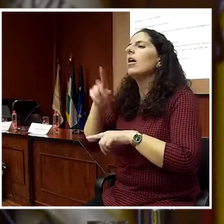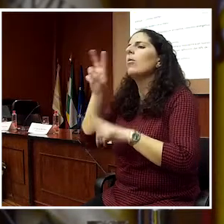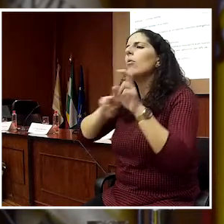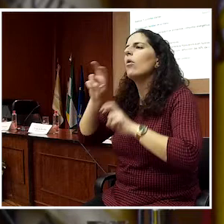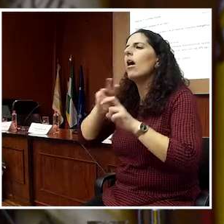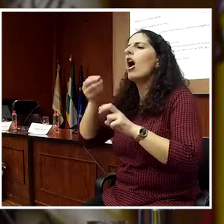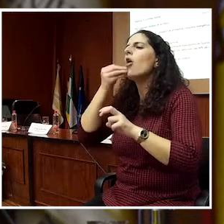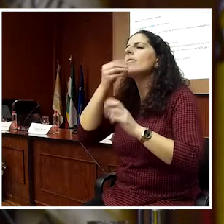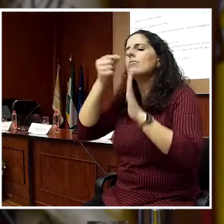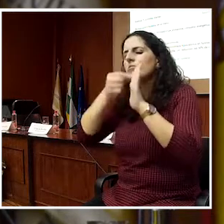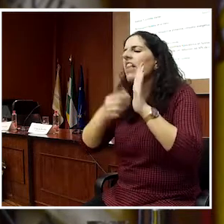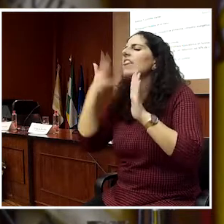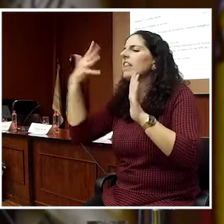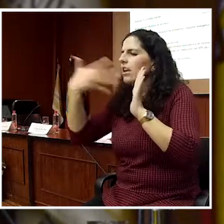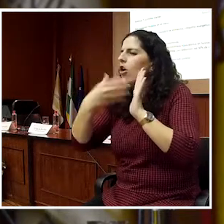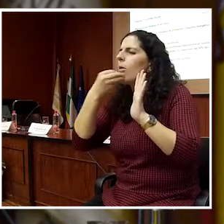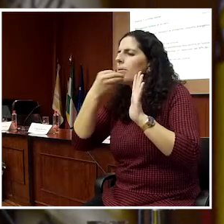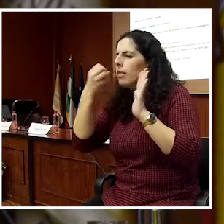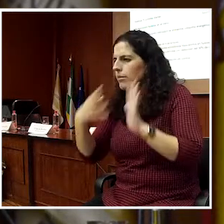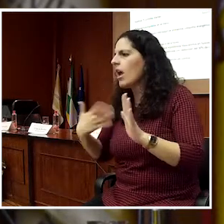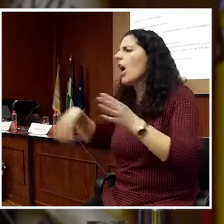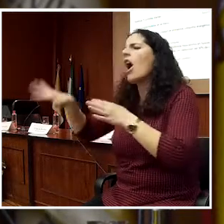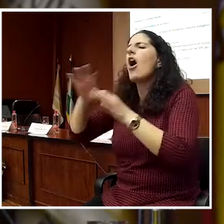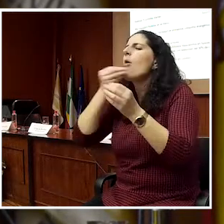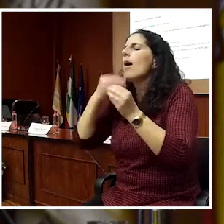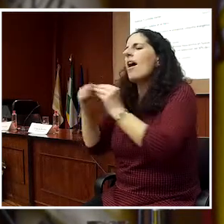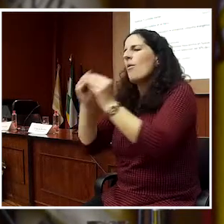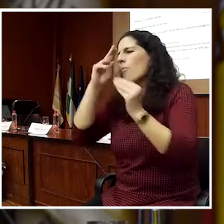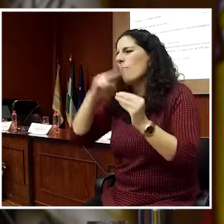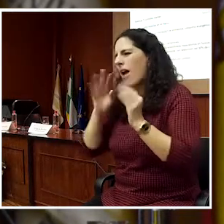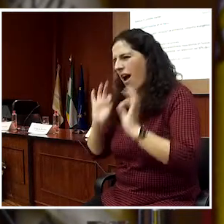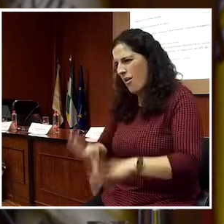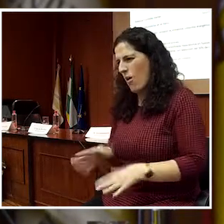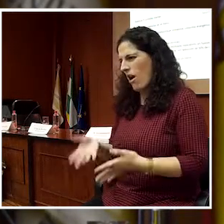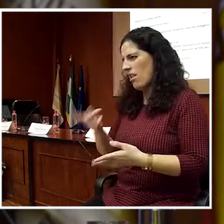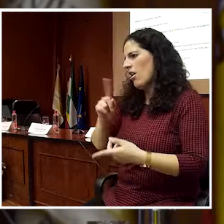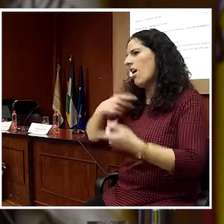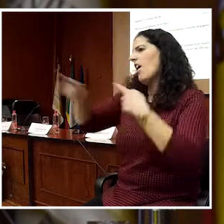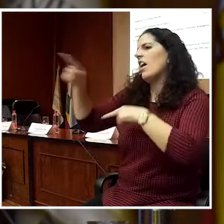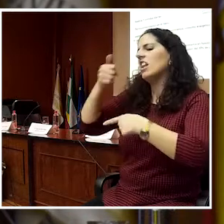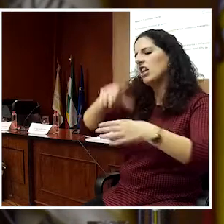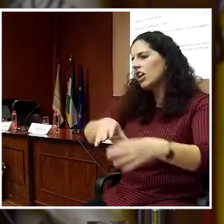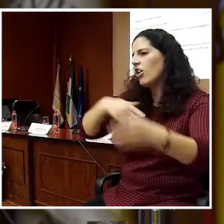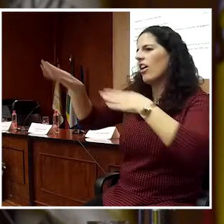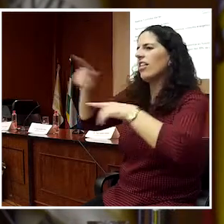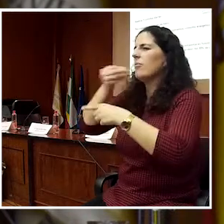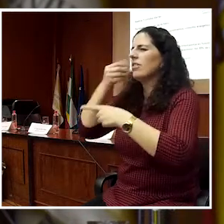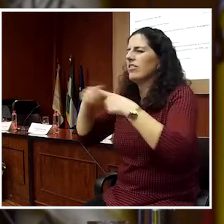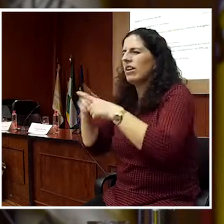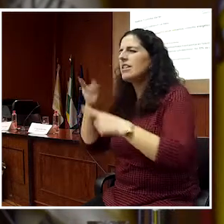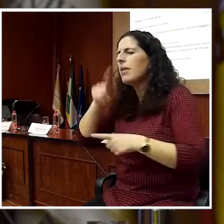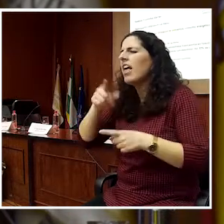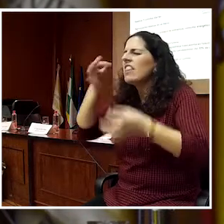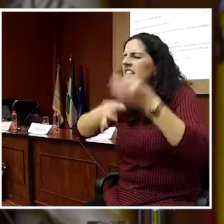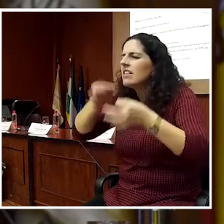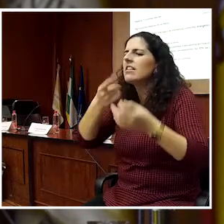todas las comidas diarias, que la familia participe en esa comida, y no hacer dietas peligrosas, y especialmente no llevar a los